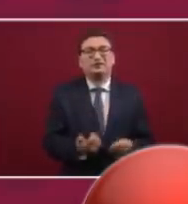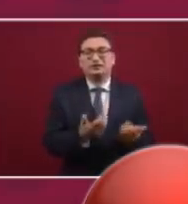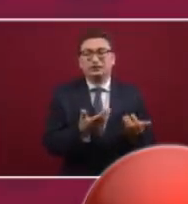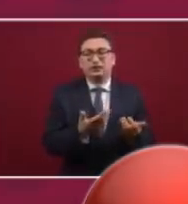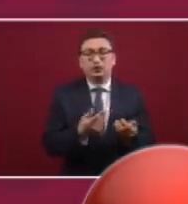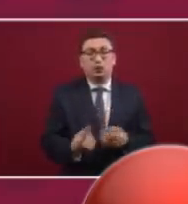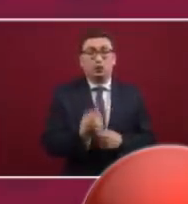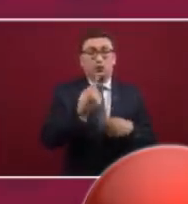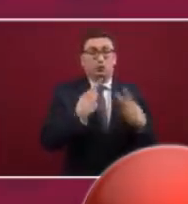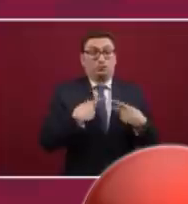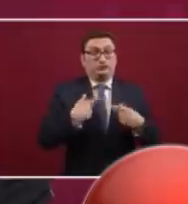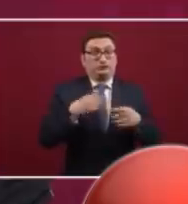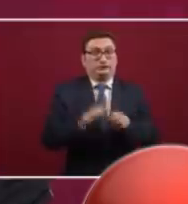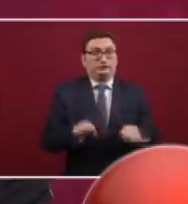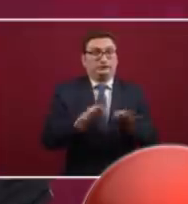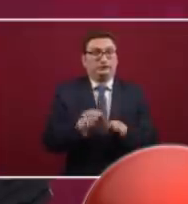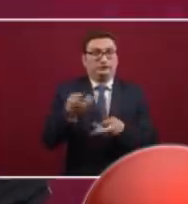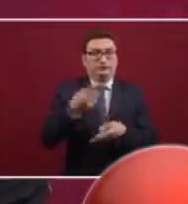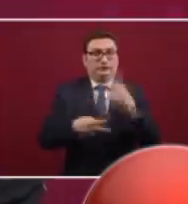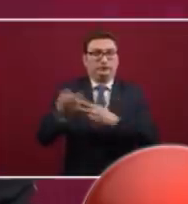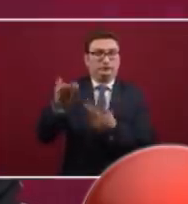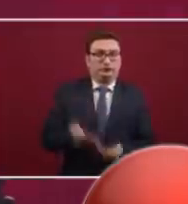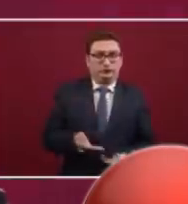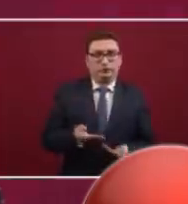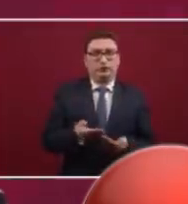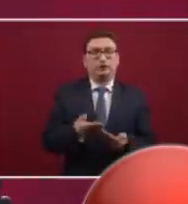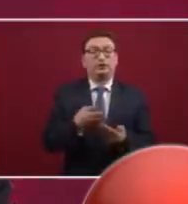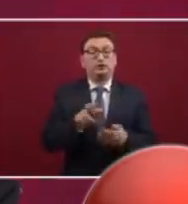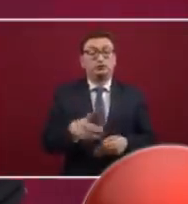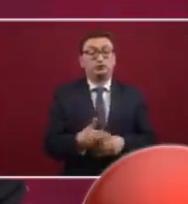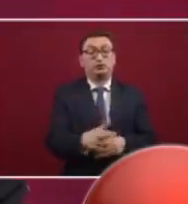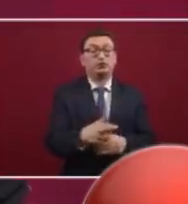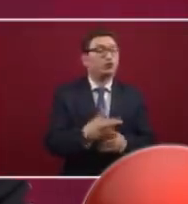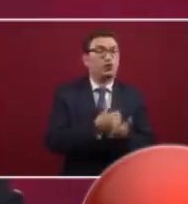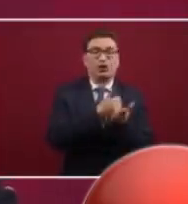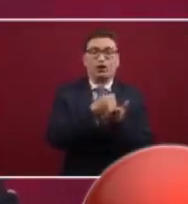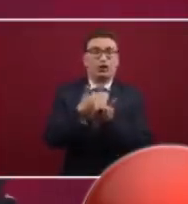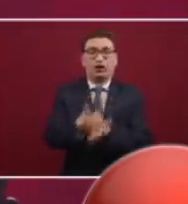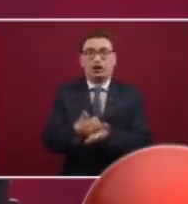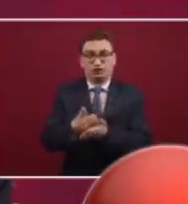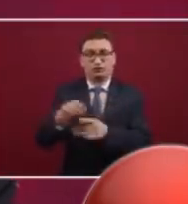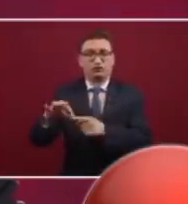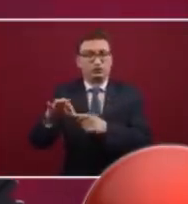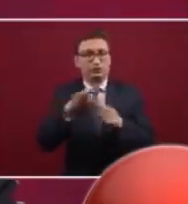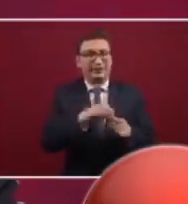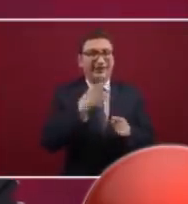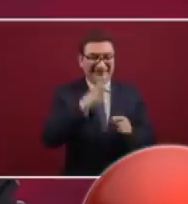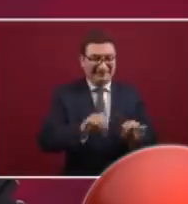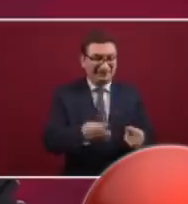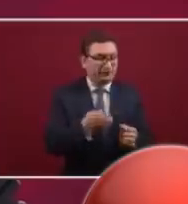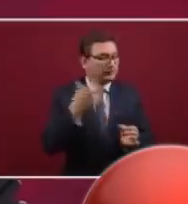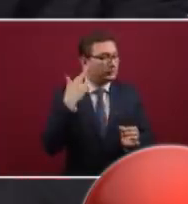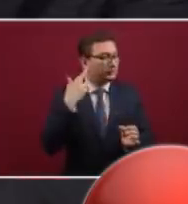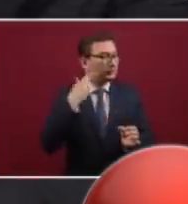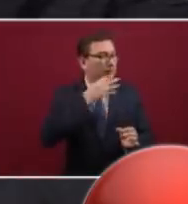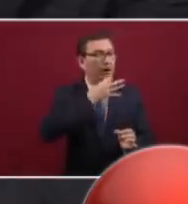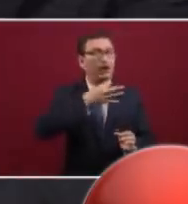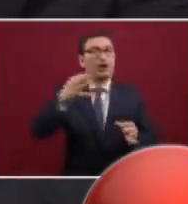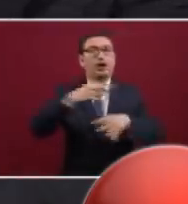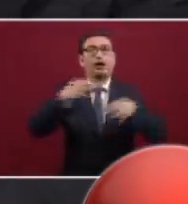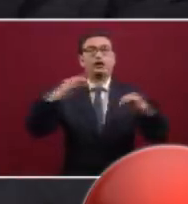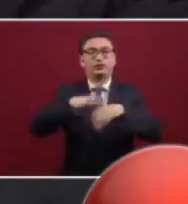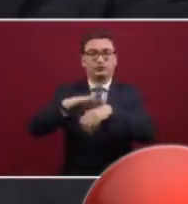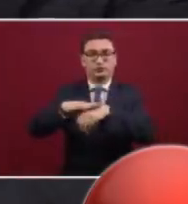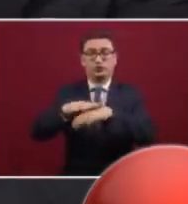una persona y que lo cruzaran, y se usaba la radio para eso. O que